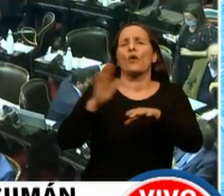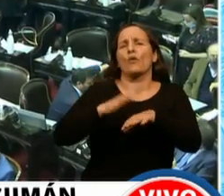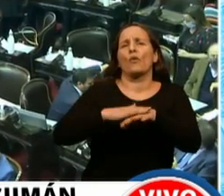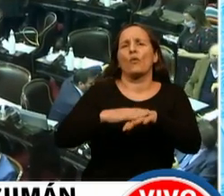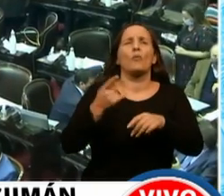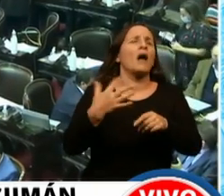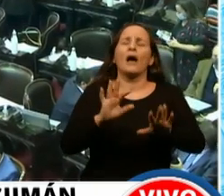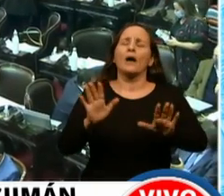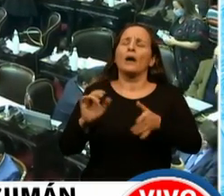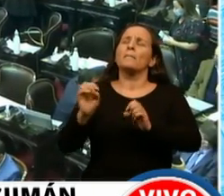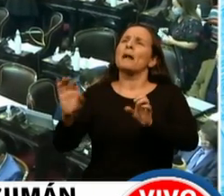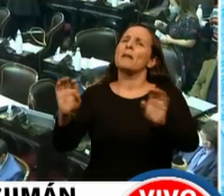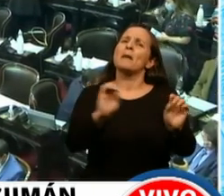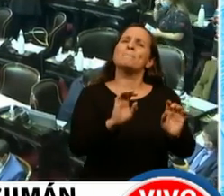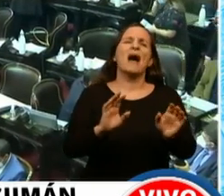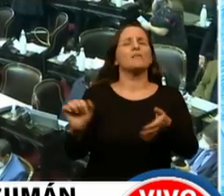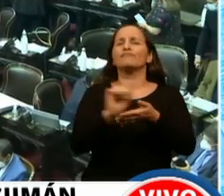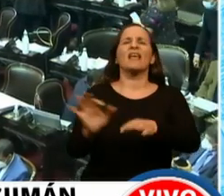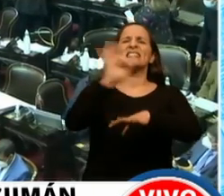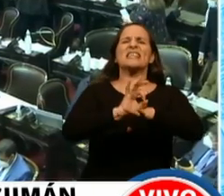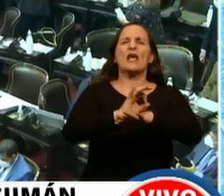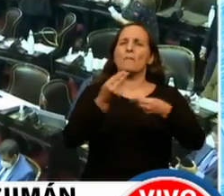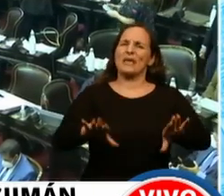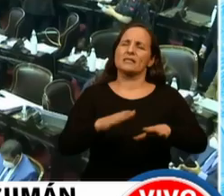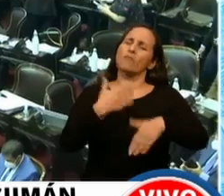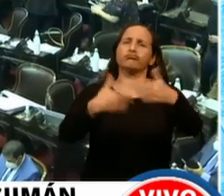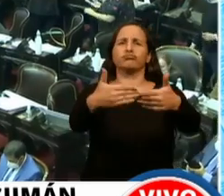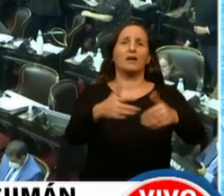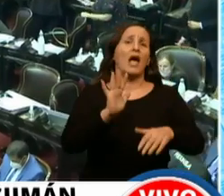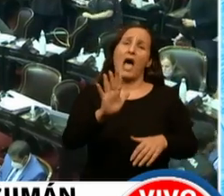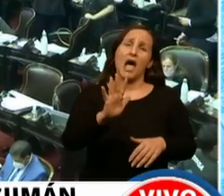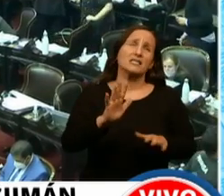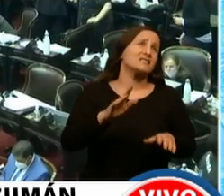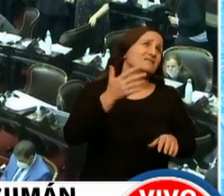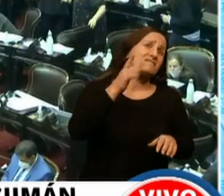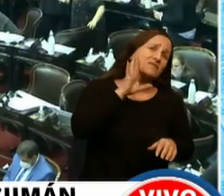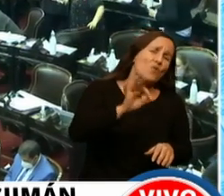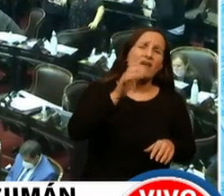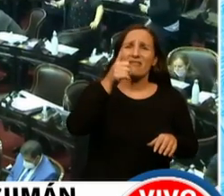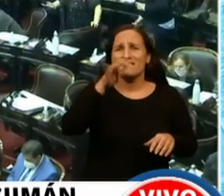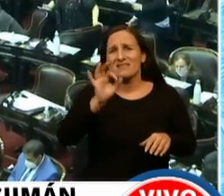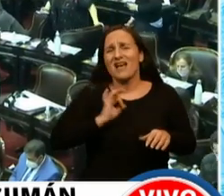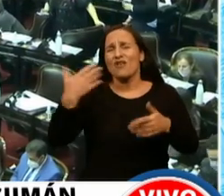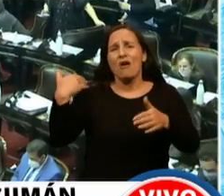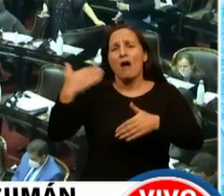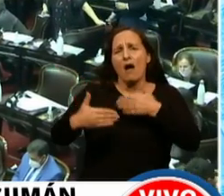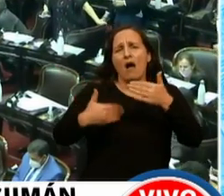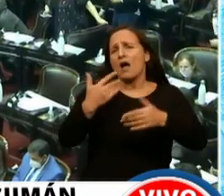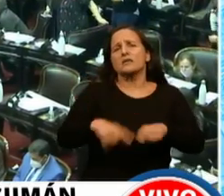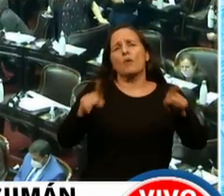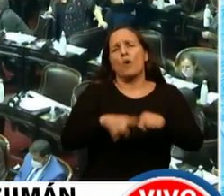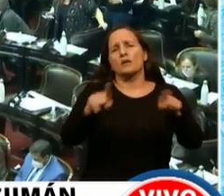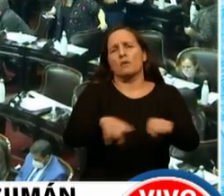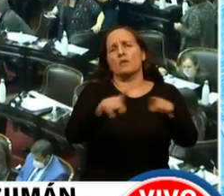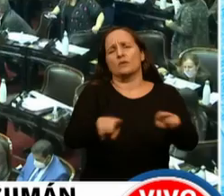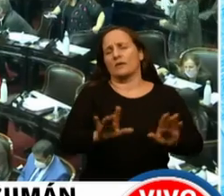y cuenta nueva en la historia de los argentinos en las últimas cinco seis décadas asumamos la responsabilidad que